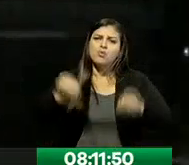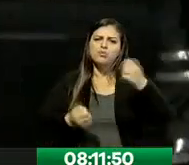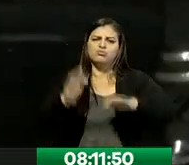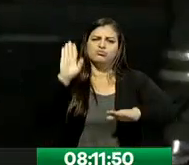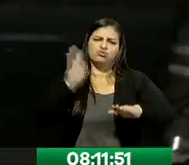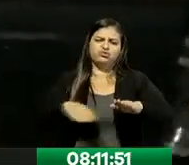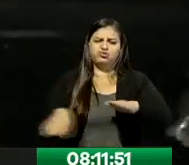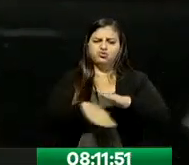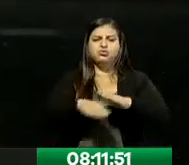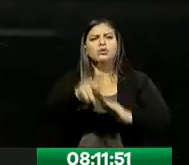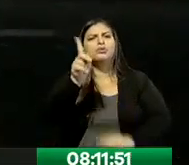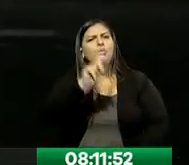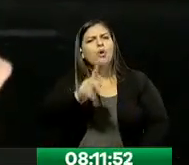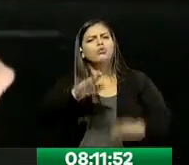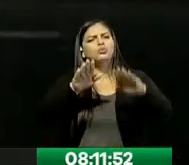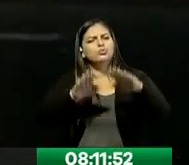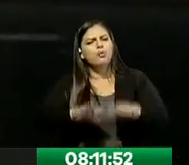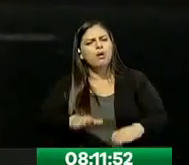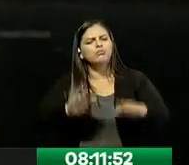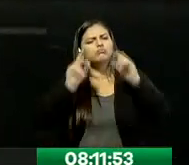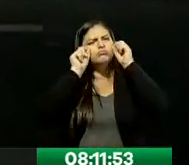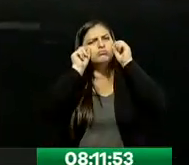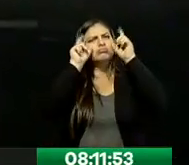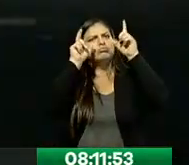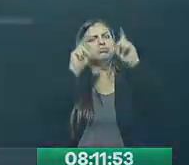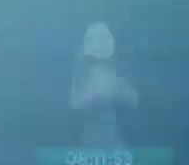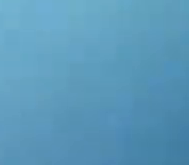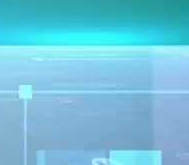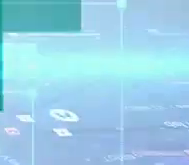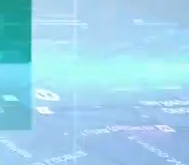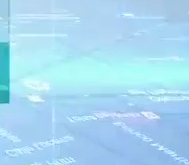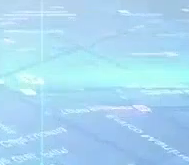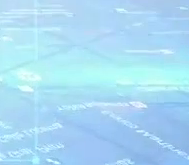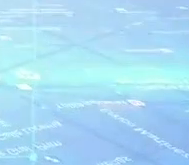hechos. Informó Julio César Saona.